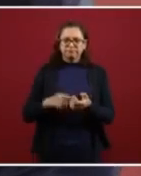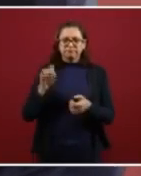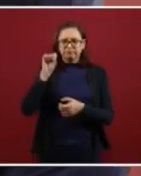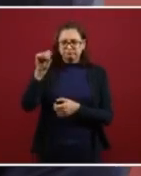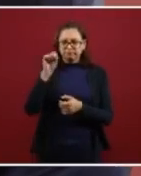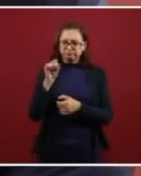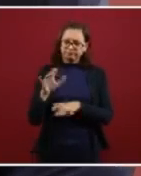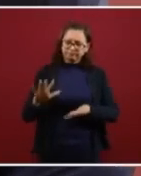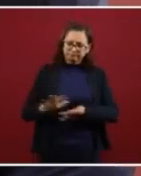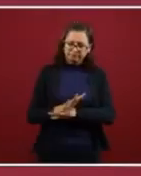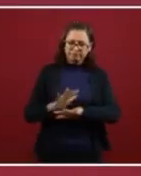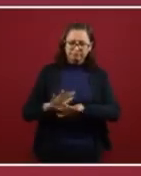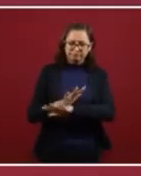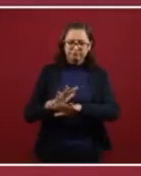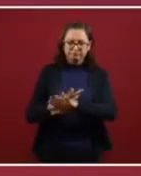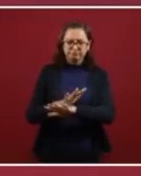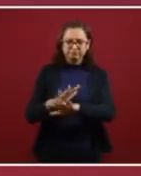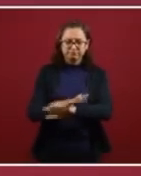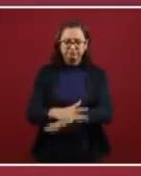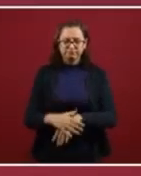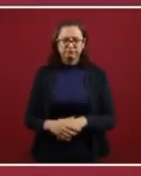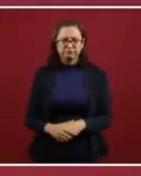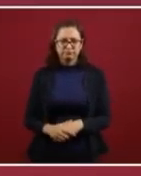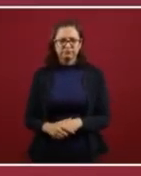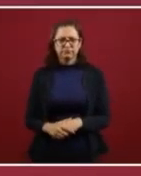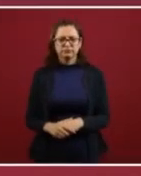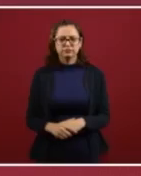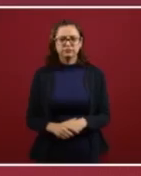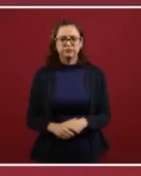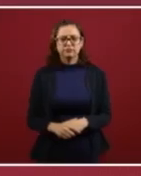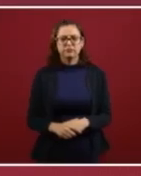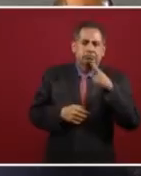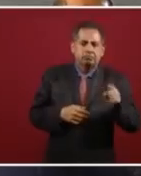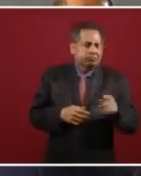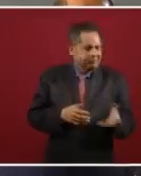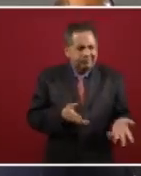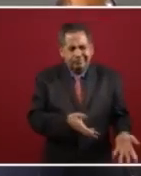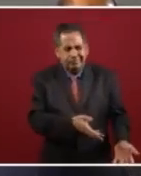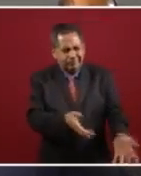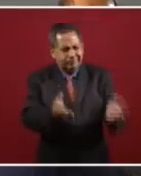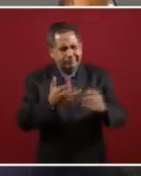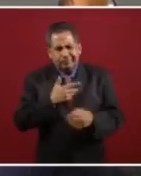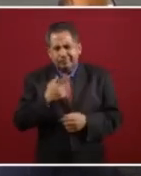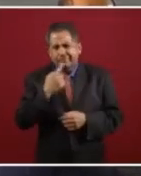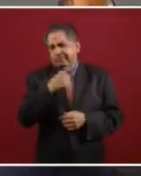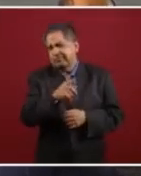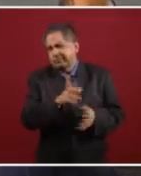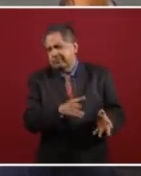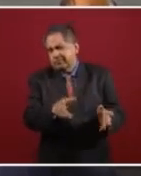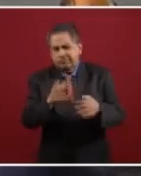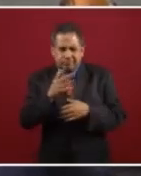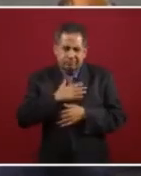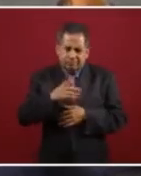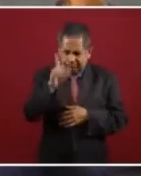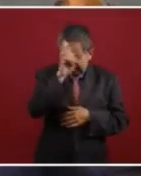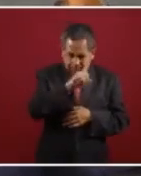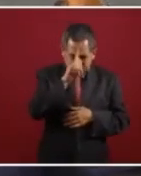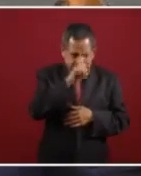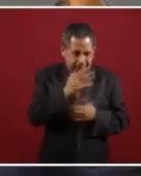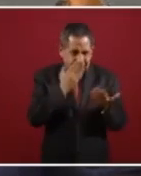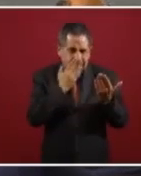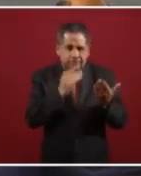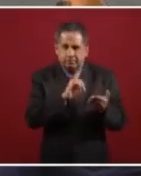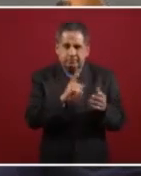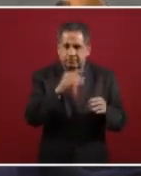La libertad se conquista. Asimismo, indicó que al igual que llegó el momento de hablar de